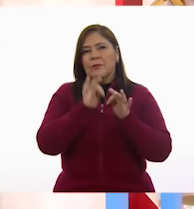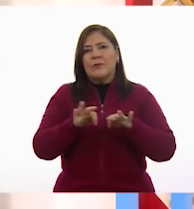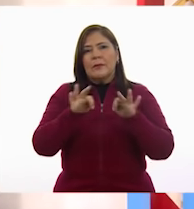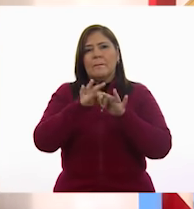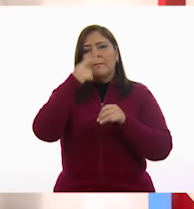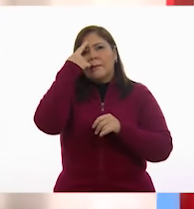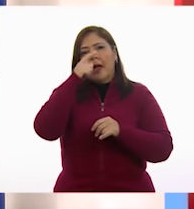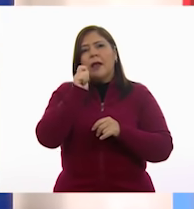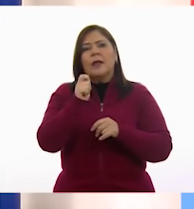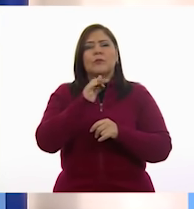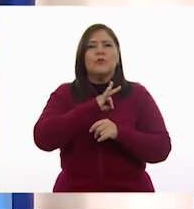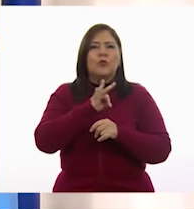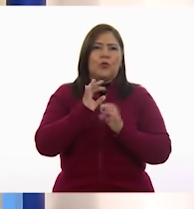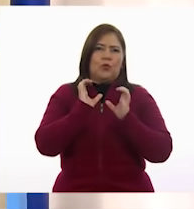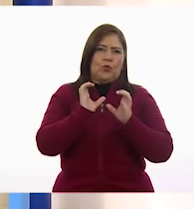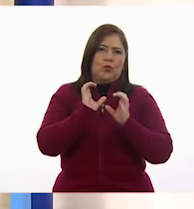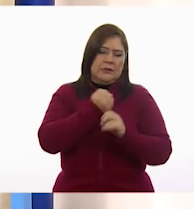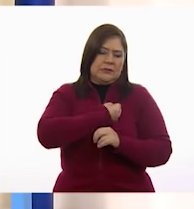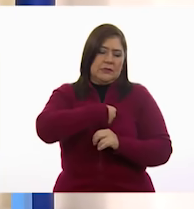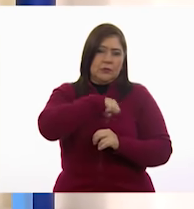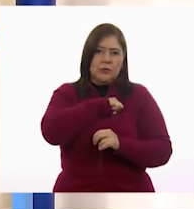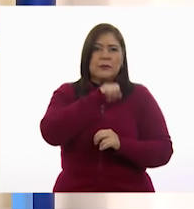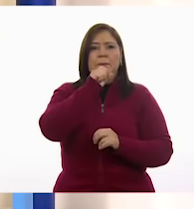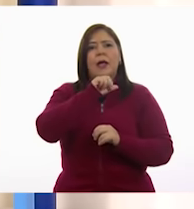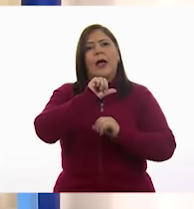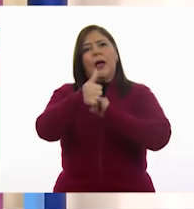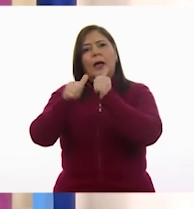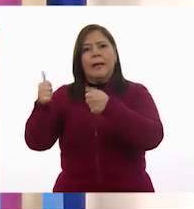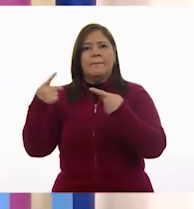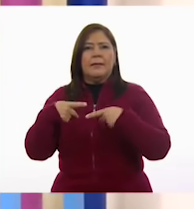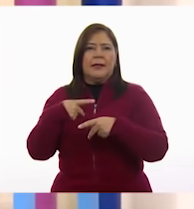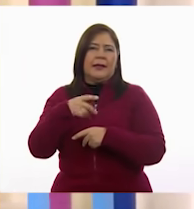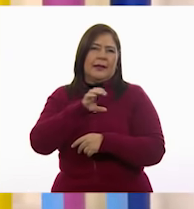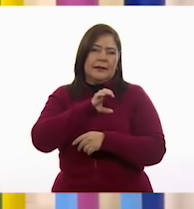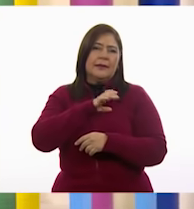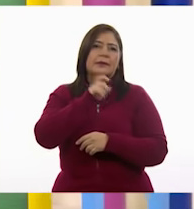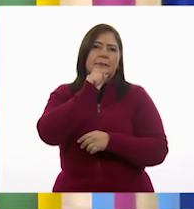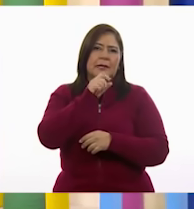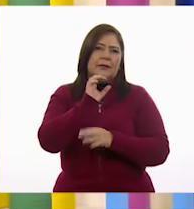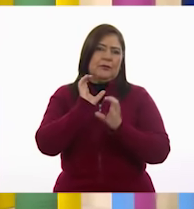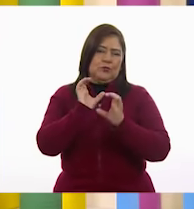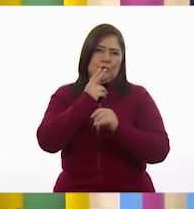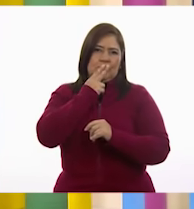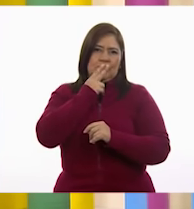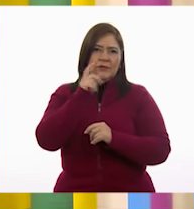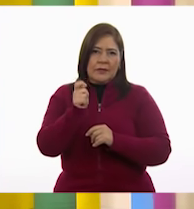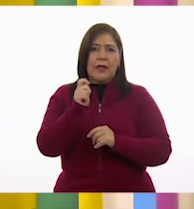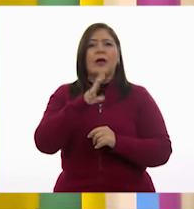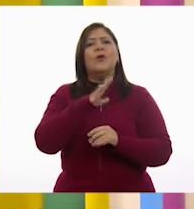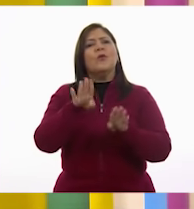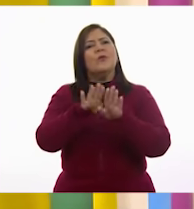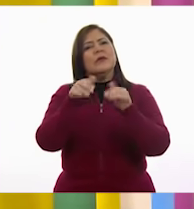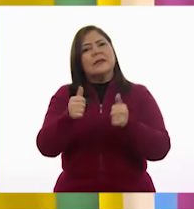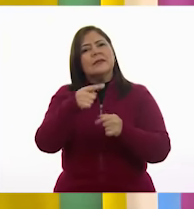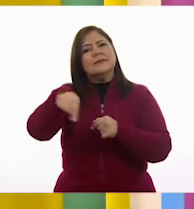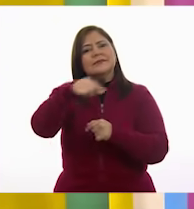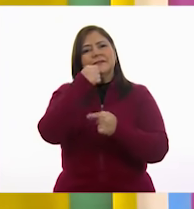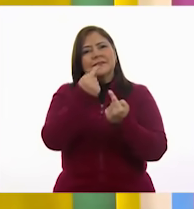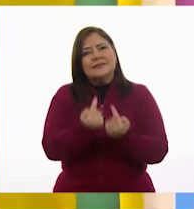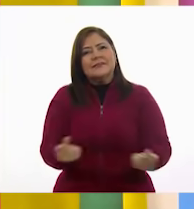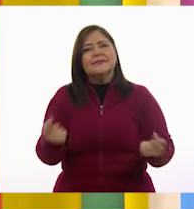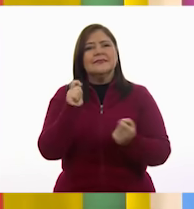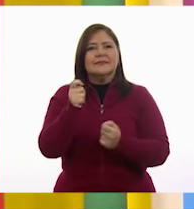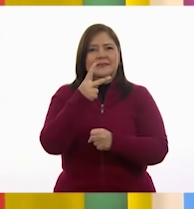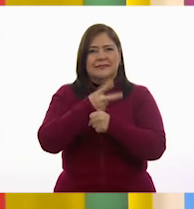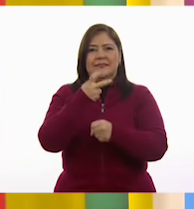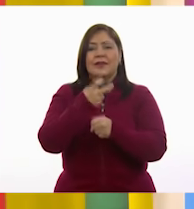de nuestra salud y la salud de quienes más amamos. ¿Cómo están, niñas y niños de segundo grado de primaria? Espero que muy bien y que en su casa